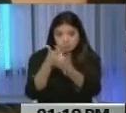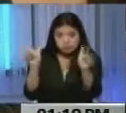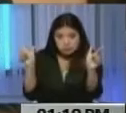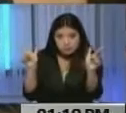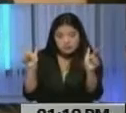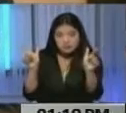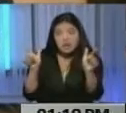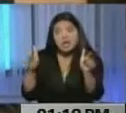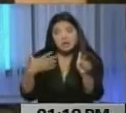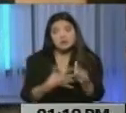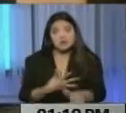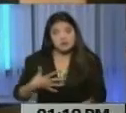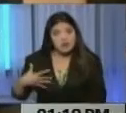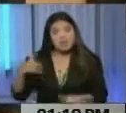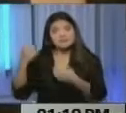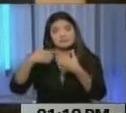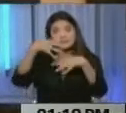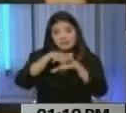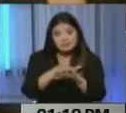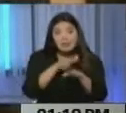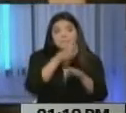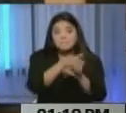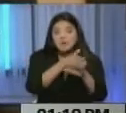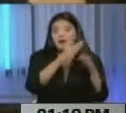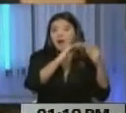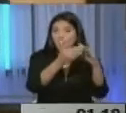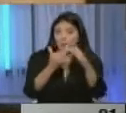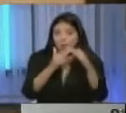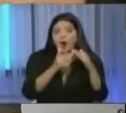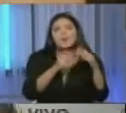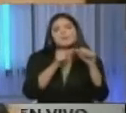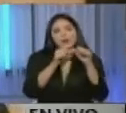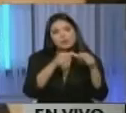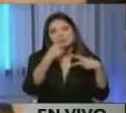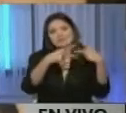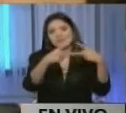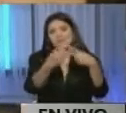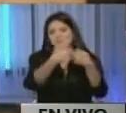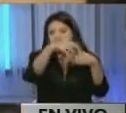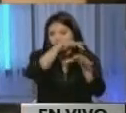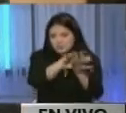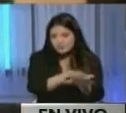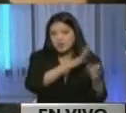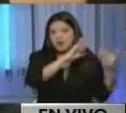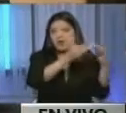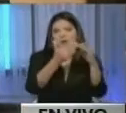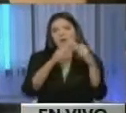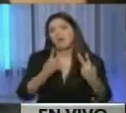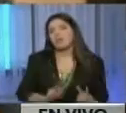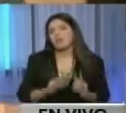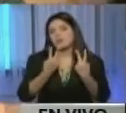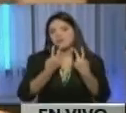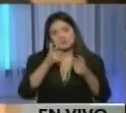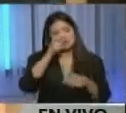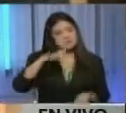deseen, se integran a dichas zonas para seguir el proceso de reincorporación a la vida civil.